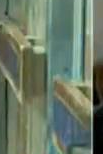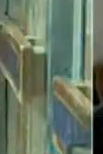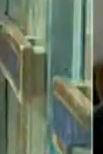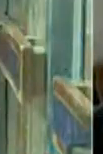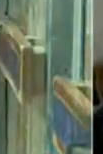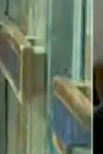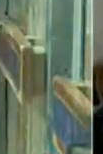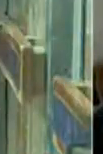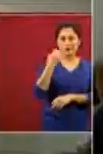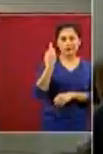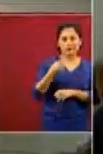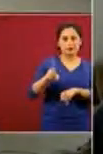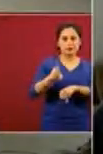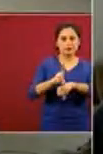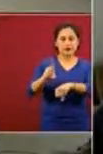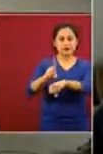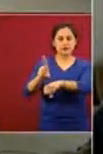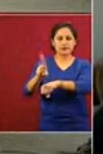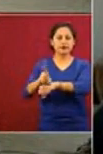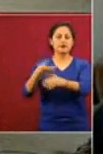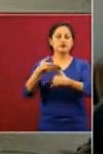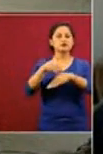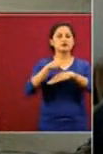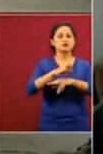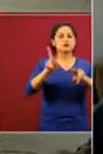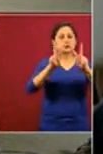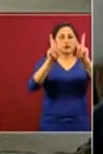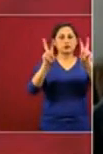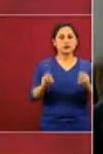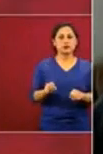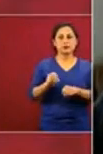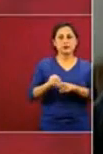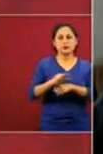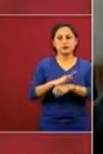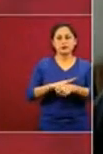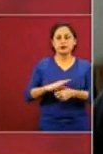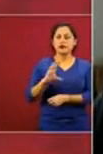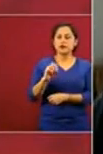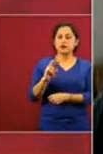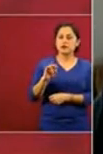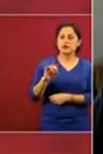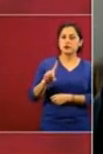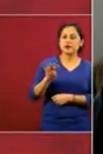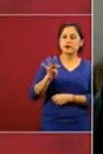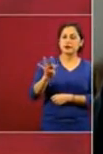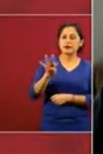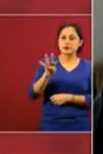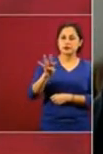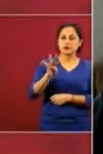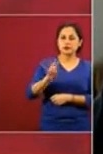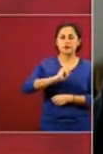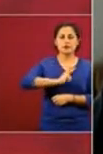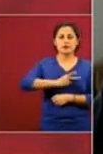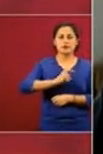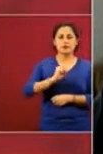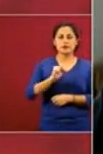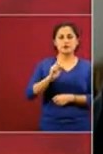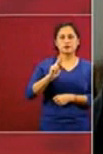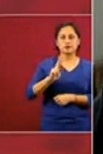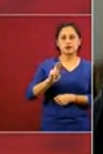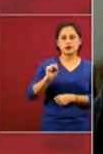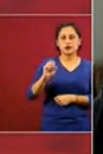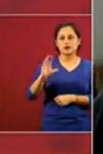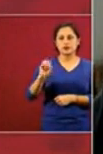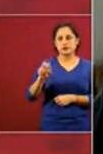media o dos semanas, dependiendo cómo sigan las cosas, de rebasar a Reino Unido. Así que quedaremos en la lista